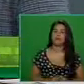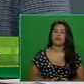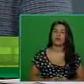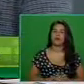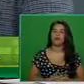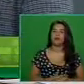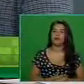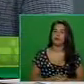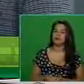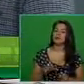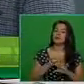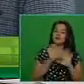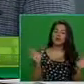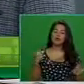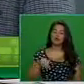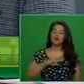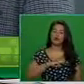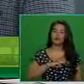fomentado